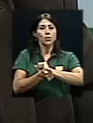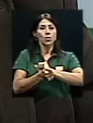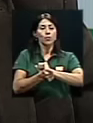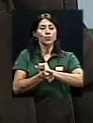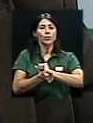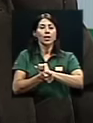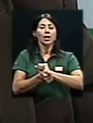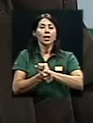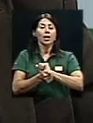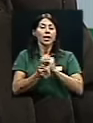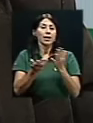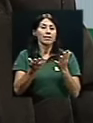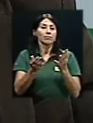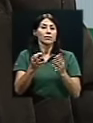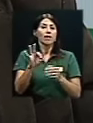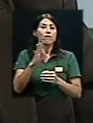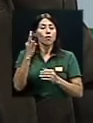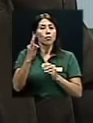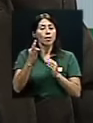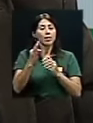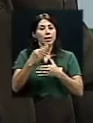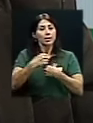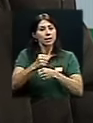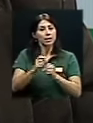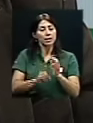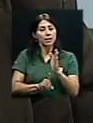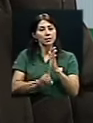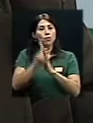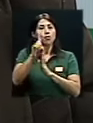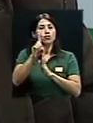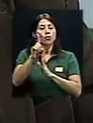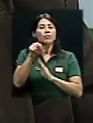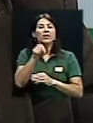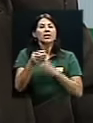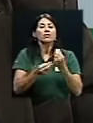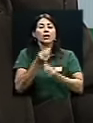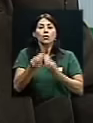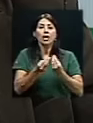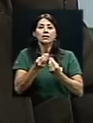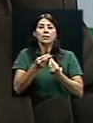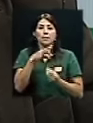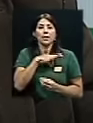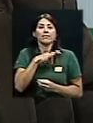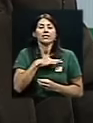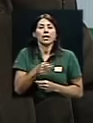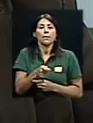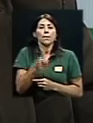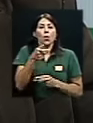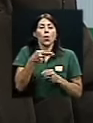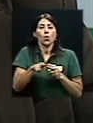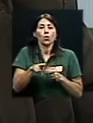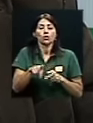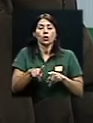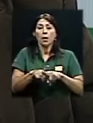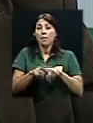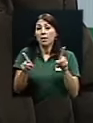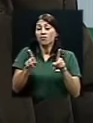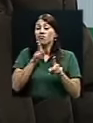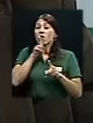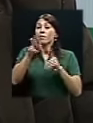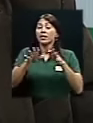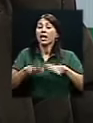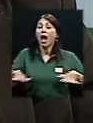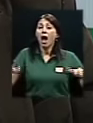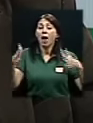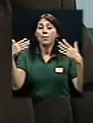esa manera de hacer desarrollo, que realmente lo que hace es beneficiar a unos cuantos y el ambiente sale muy,